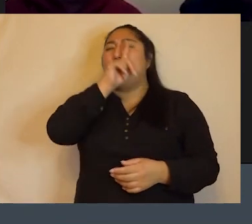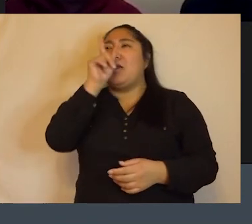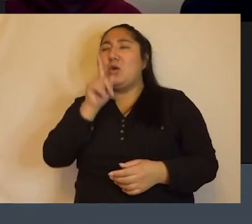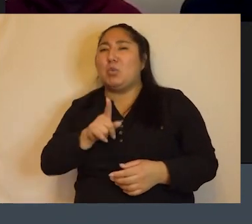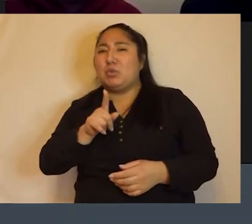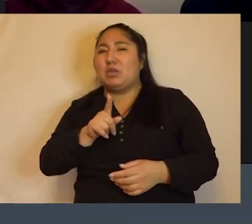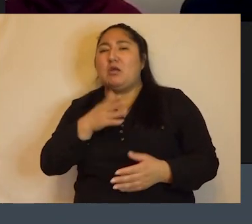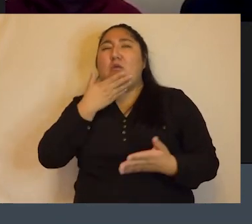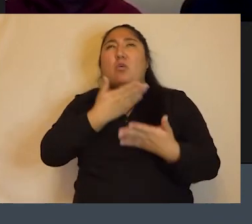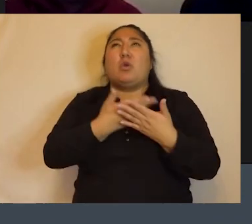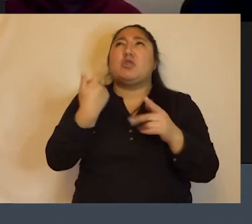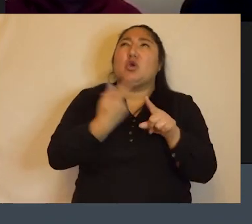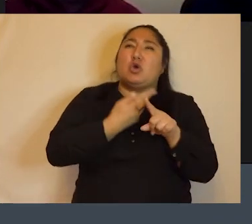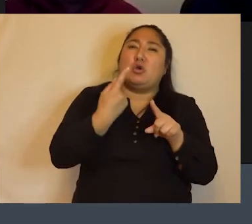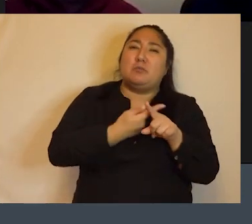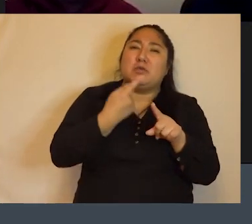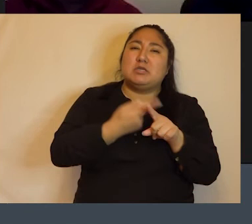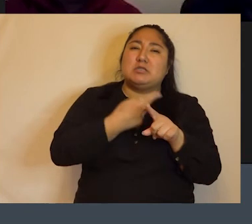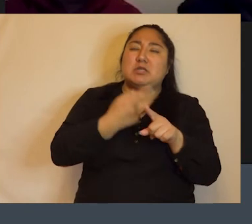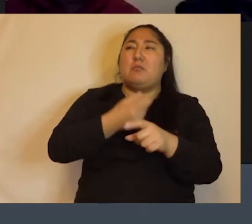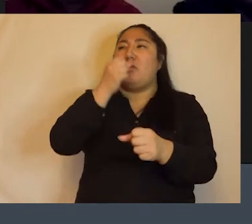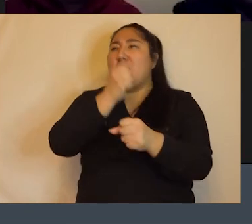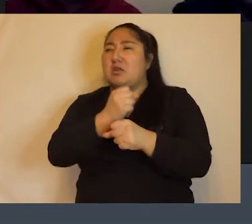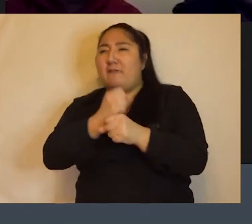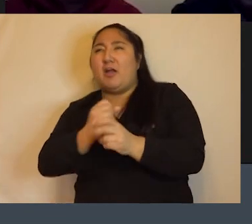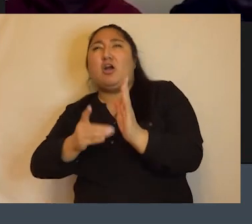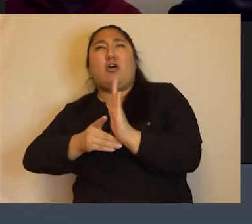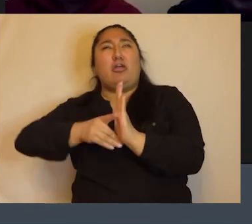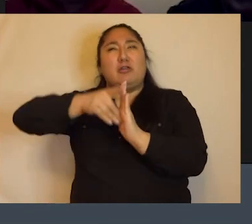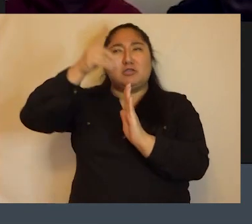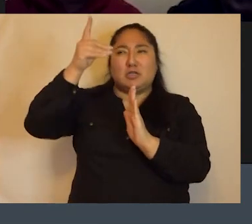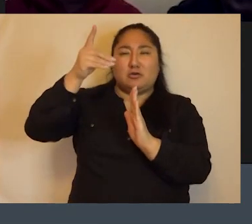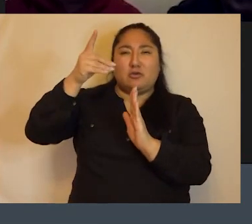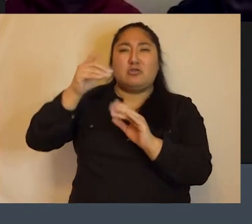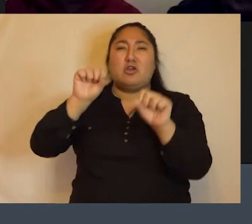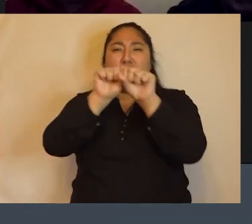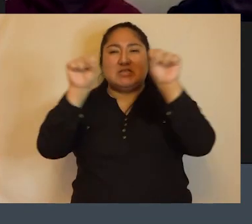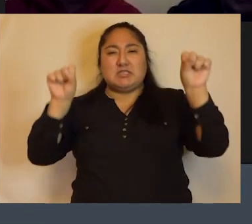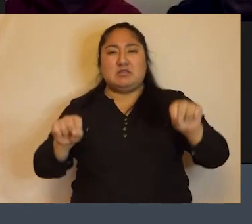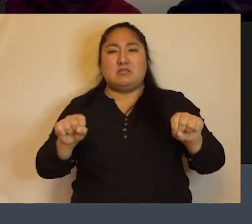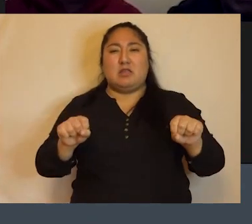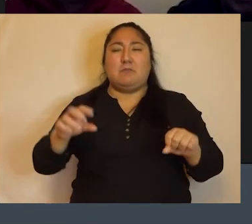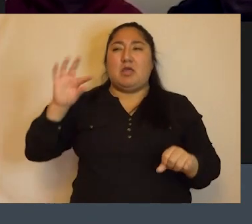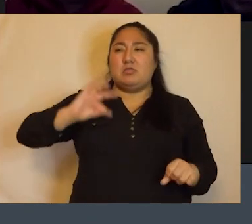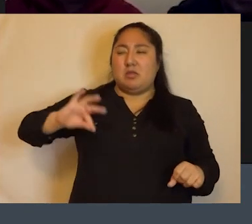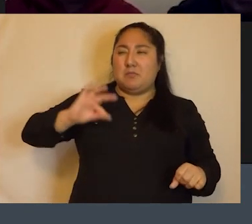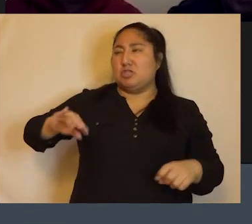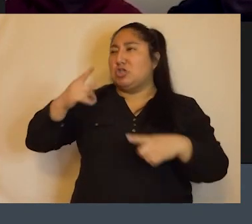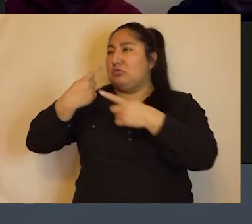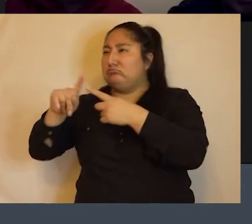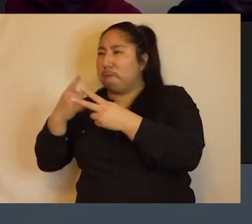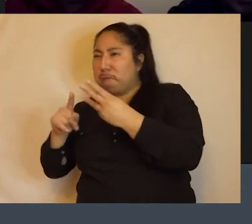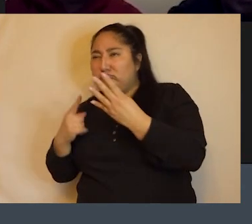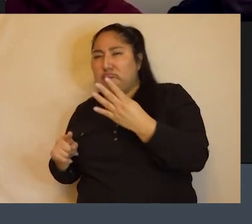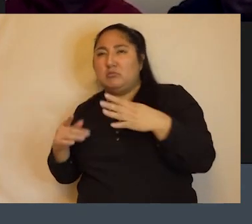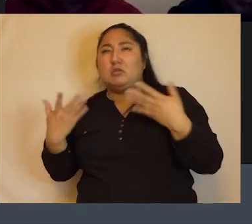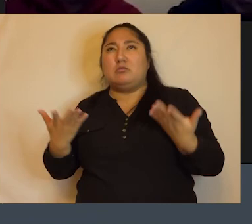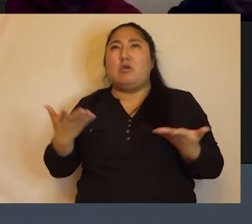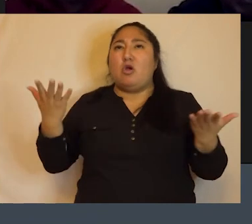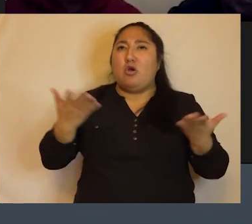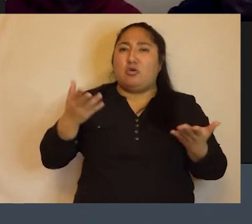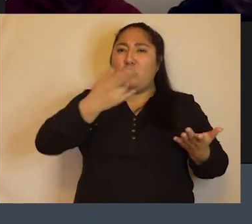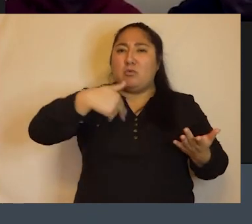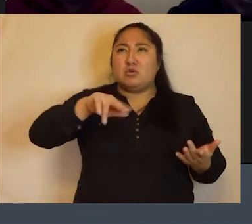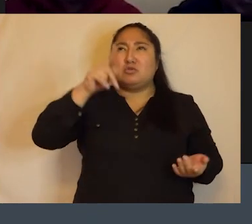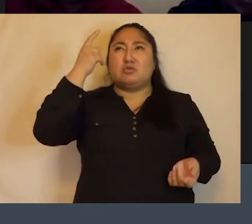la pregunta, cuando hablamos de empleo, sociedad, desarrollo, sistema de pensiones y otros, tiene que ver